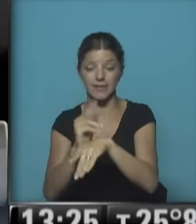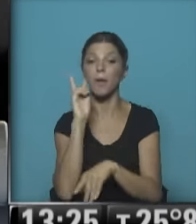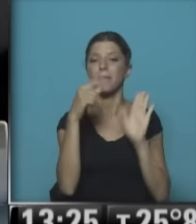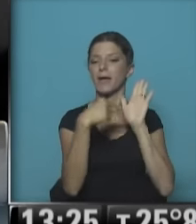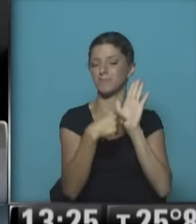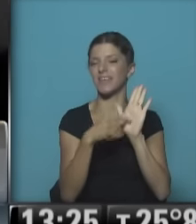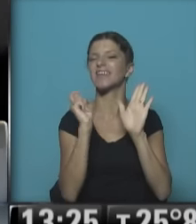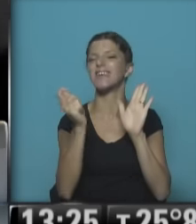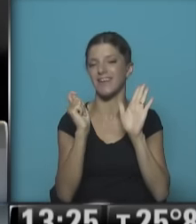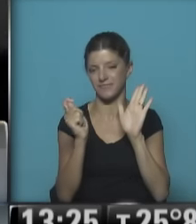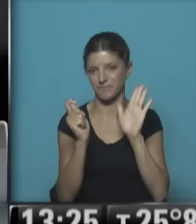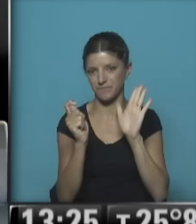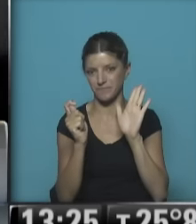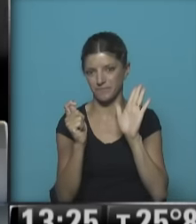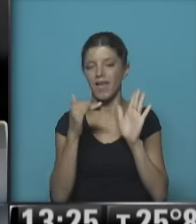fotografía,